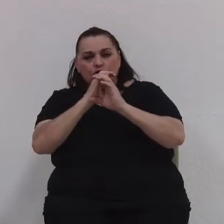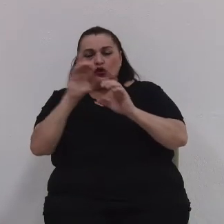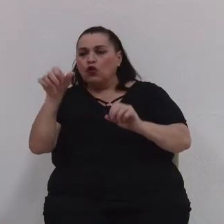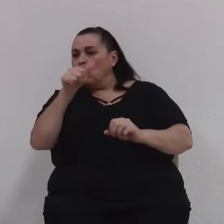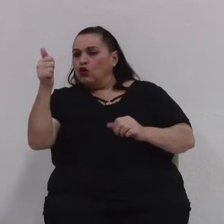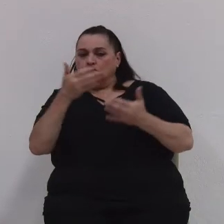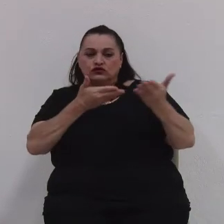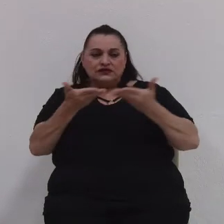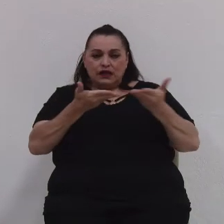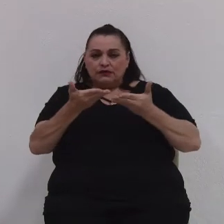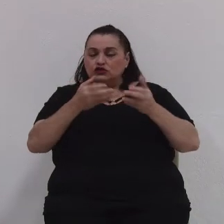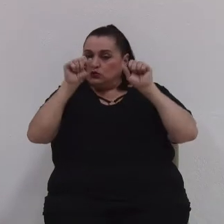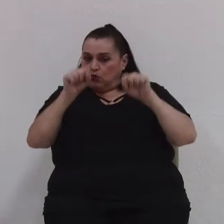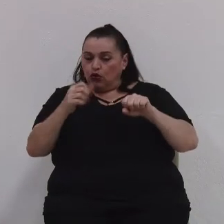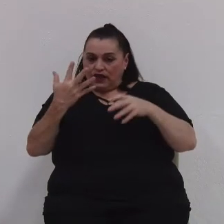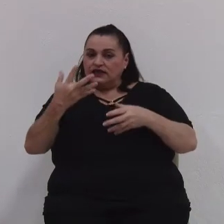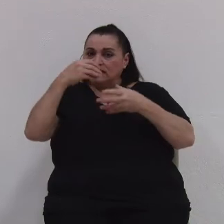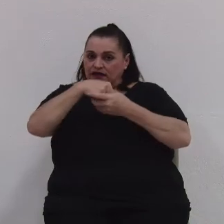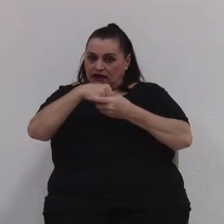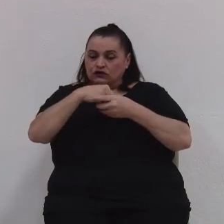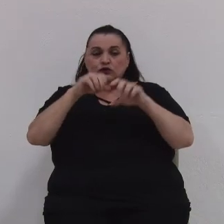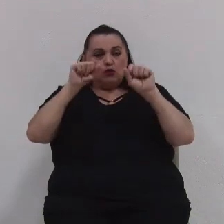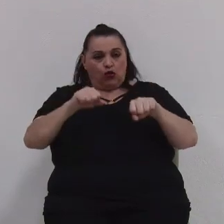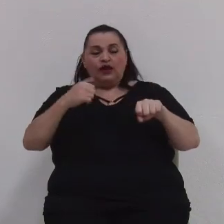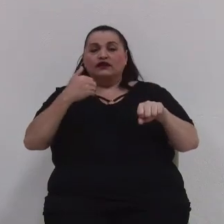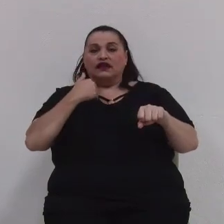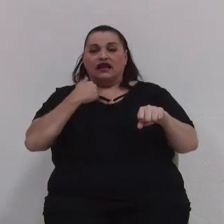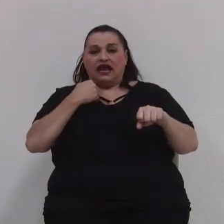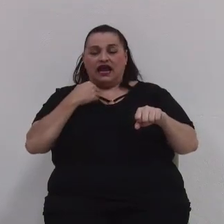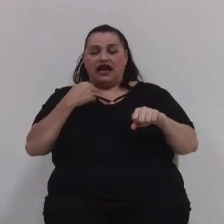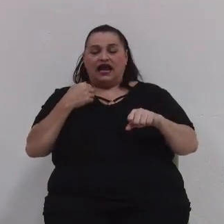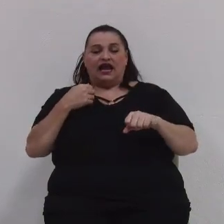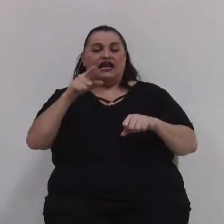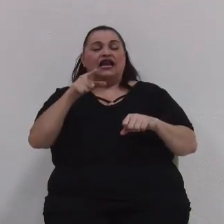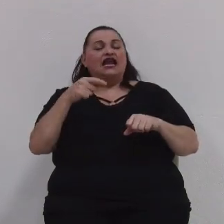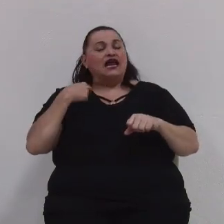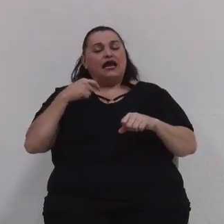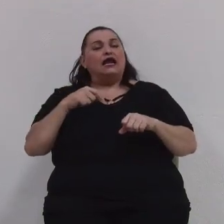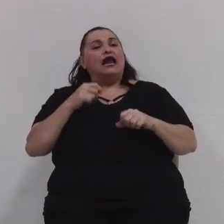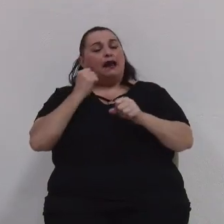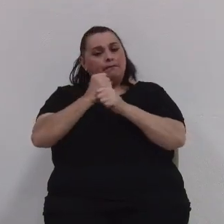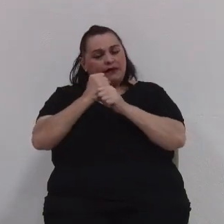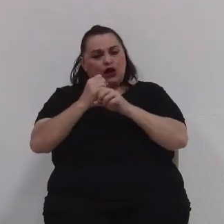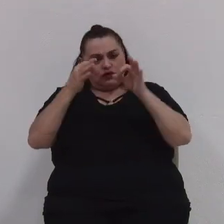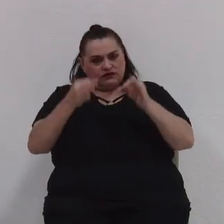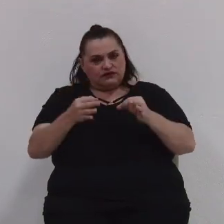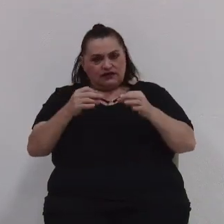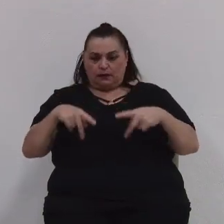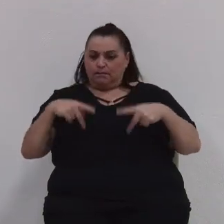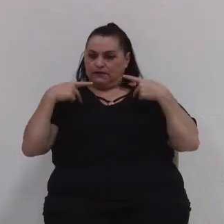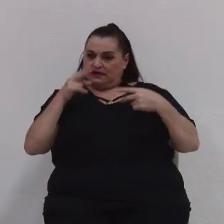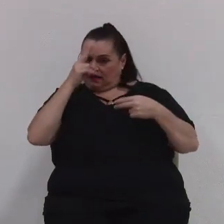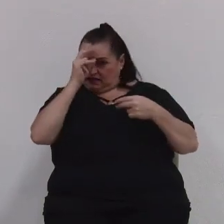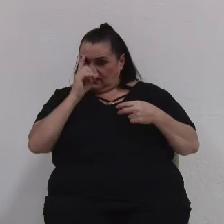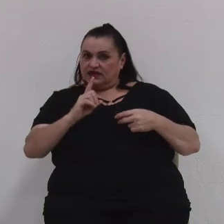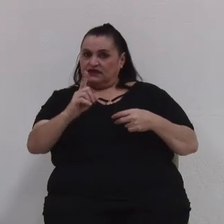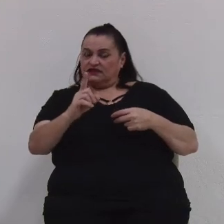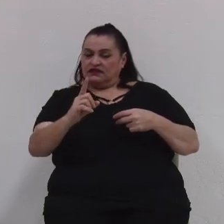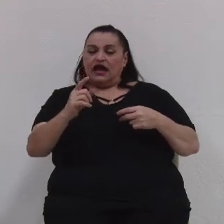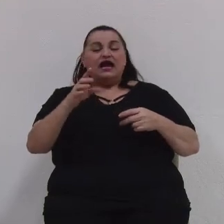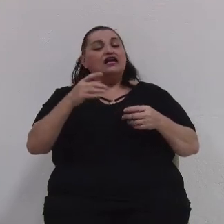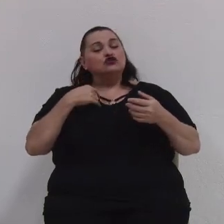servicios para poder integrarnos y poder tener no solamente un empleo decente, sino una vida digna? Entonces quisiera un poco que conversáramos